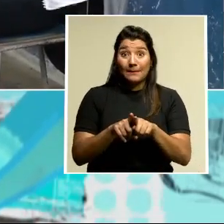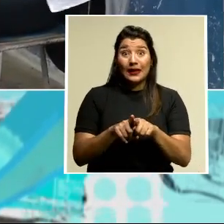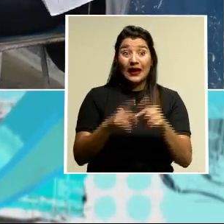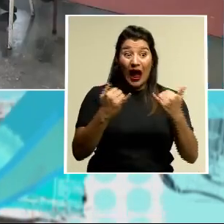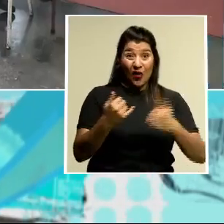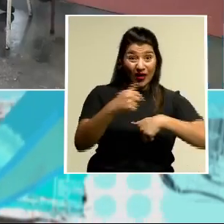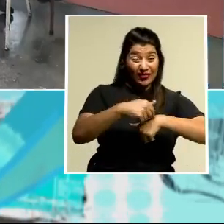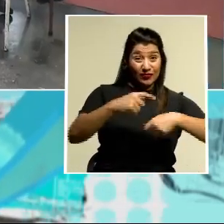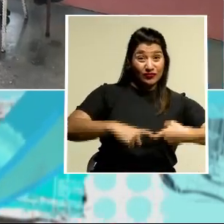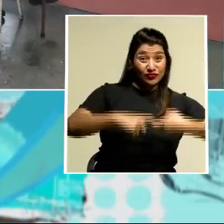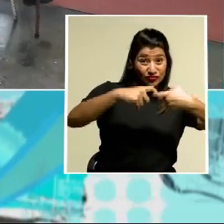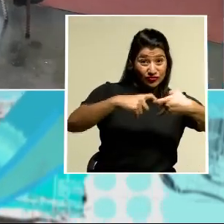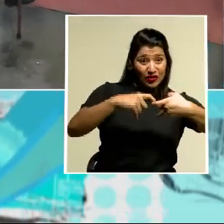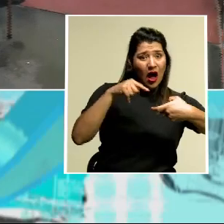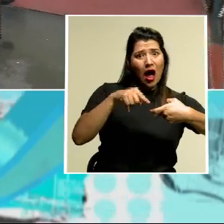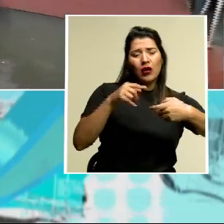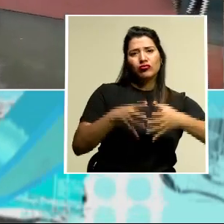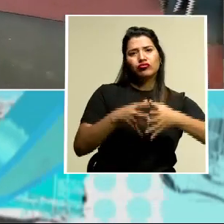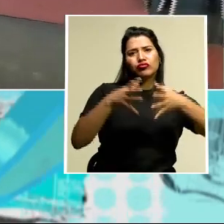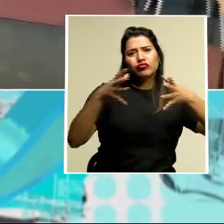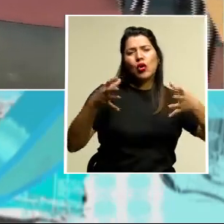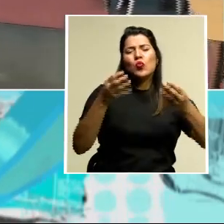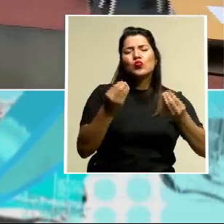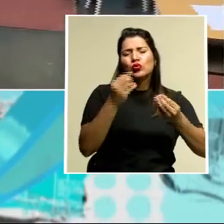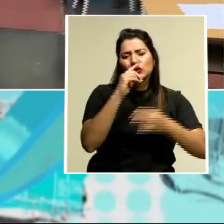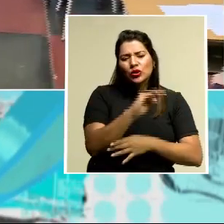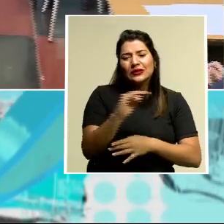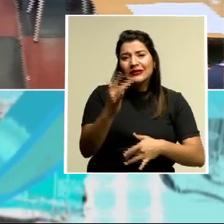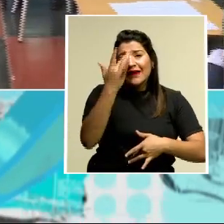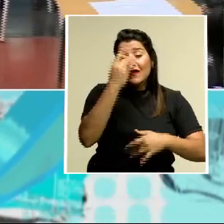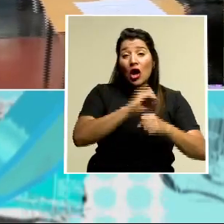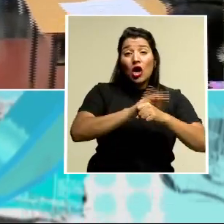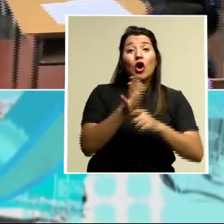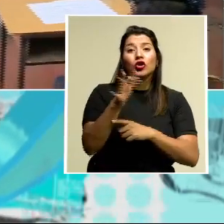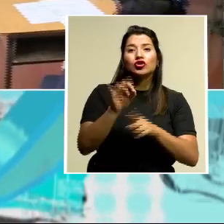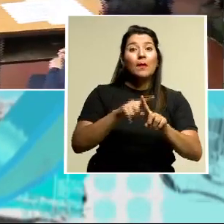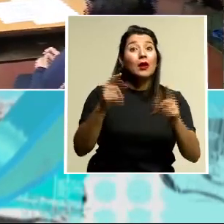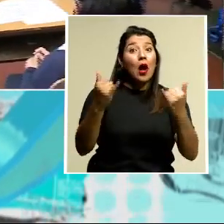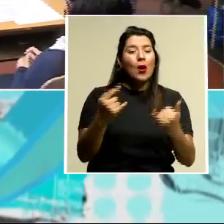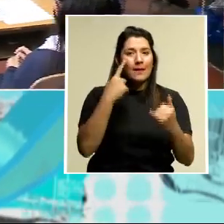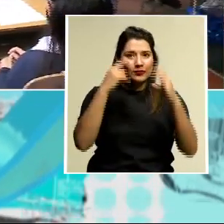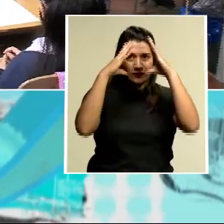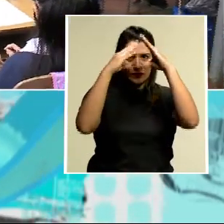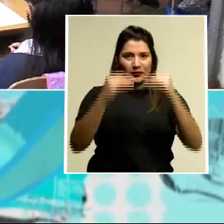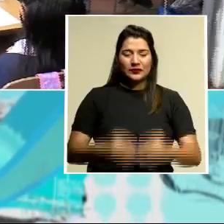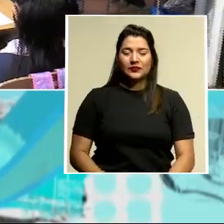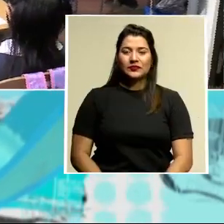más se registró casos de niños infectados por COVID-19, pero veamos la siguiente información.